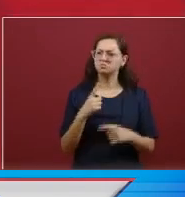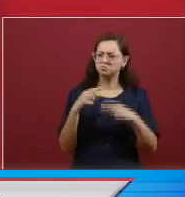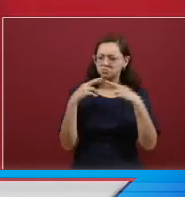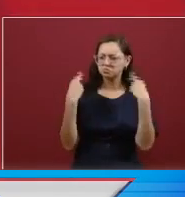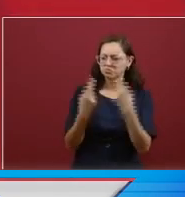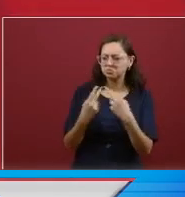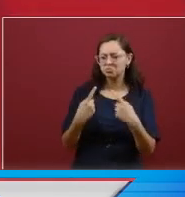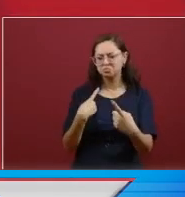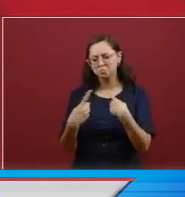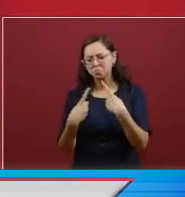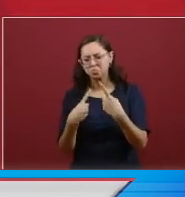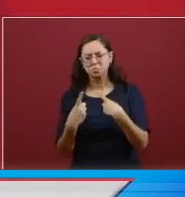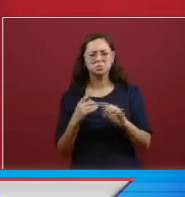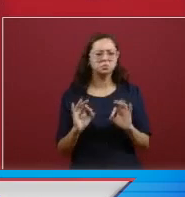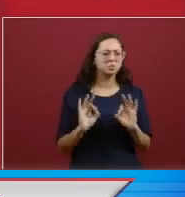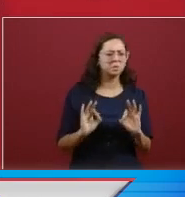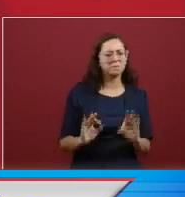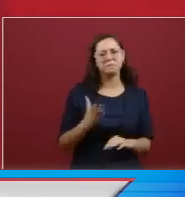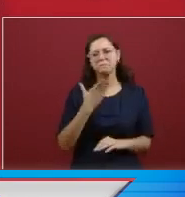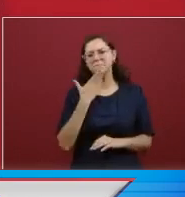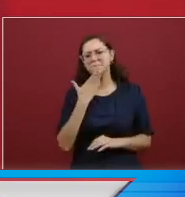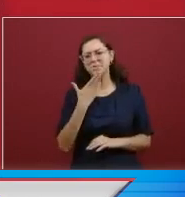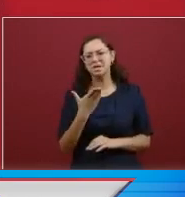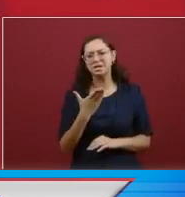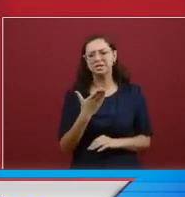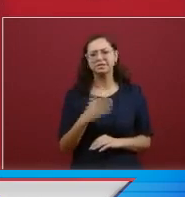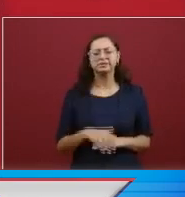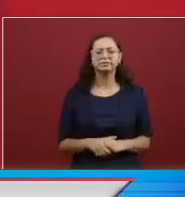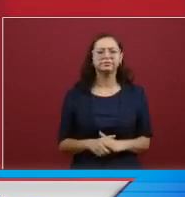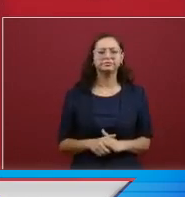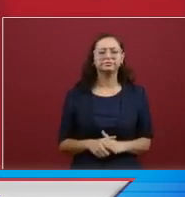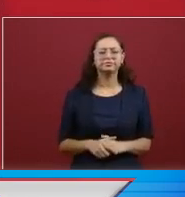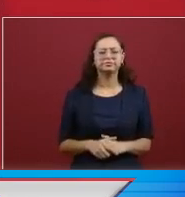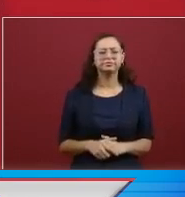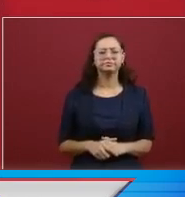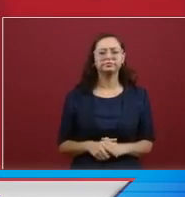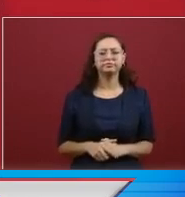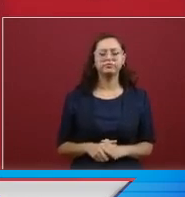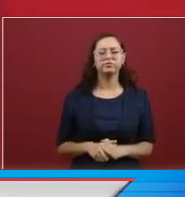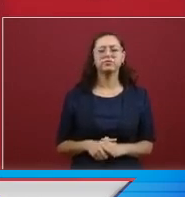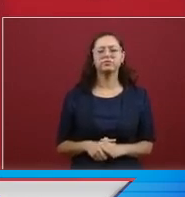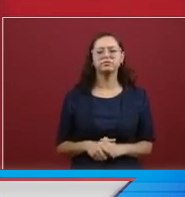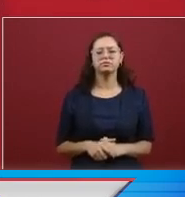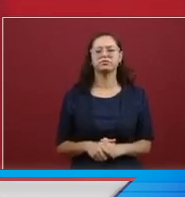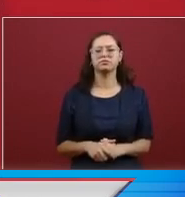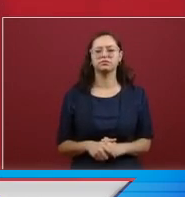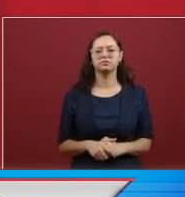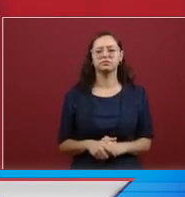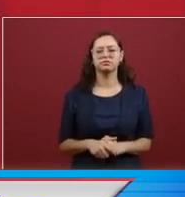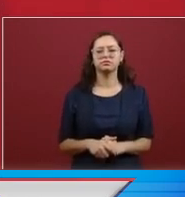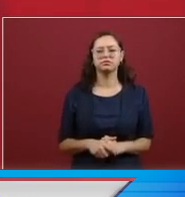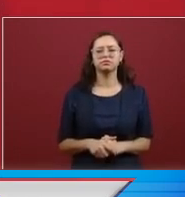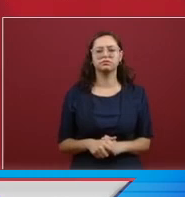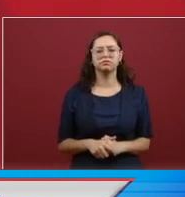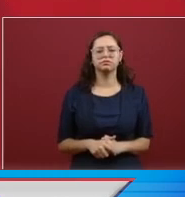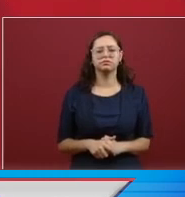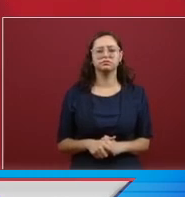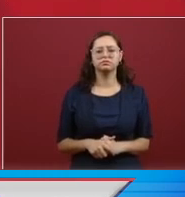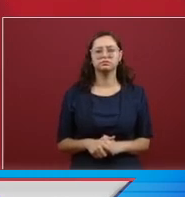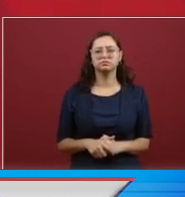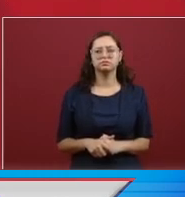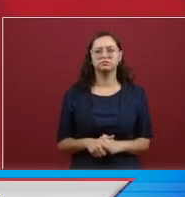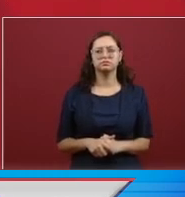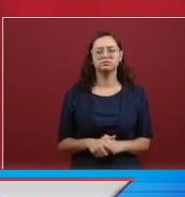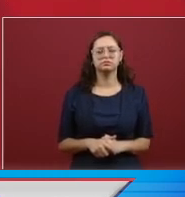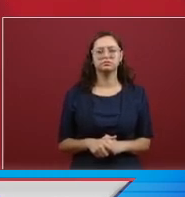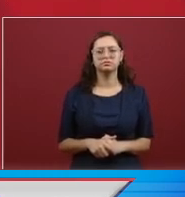términos. Se busca llegar a acuerdos para la firma de un compromiso que impulsará la inversión y generación de empleos en México y los países centroamericanos.